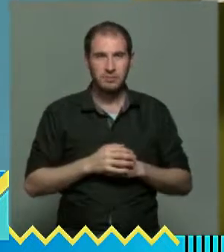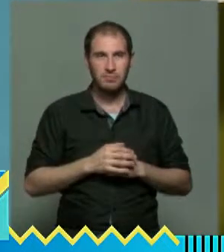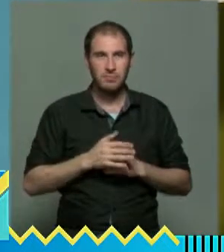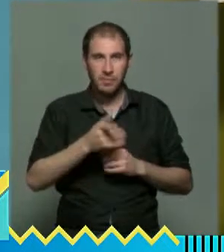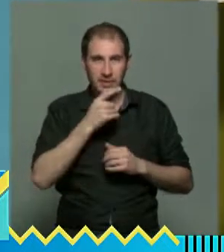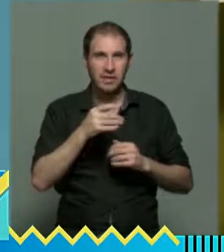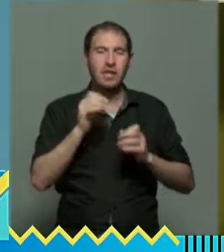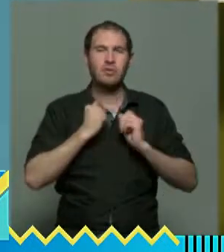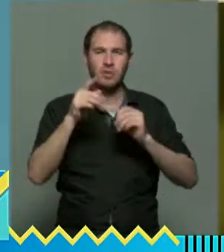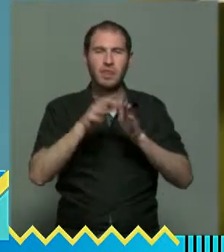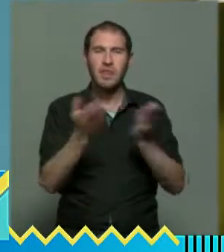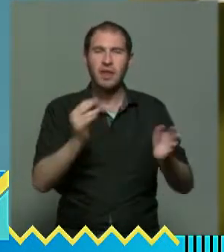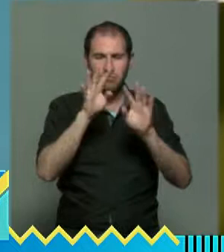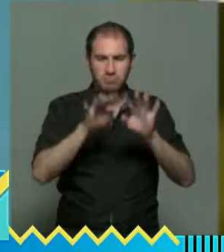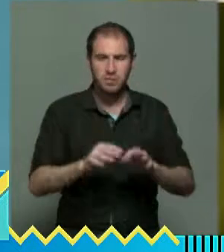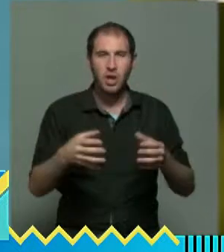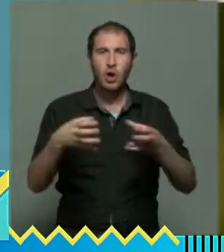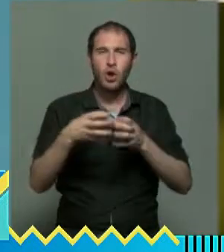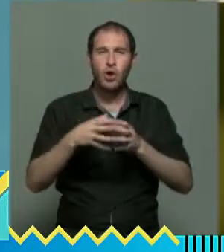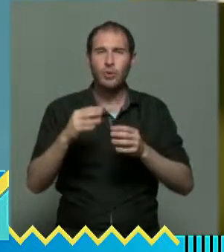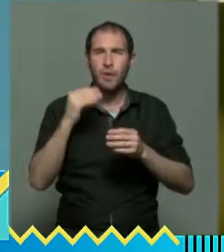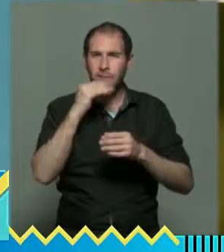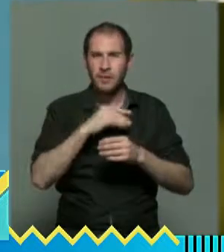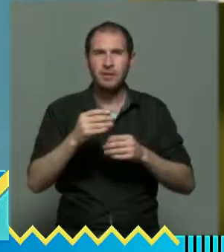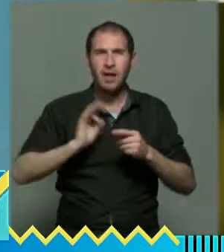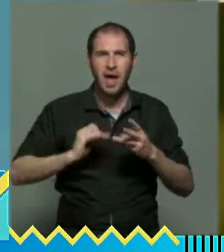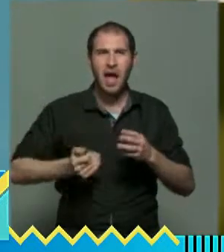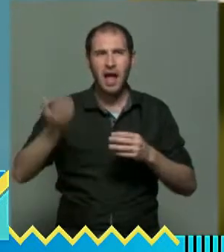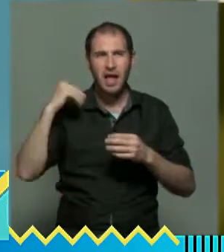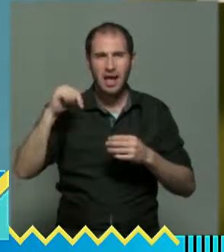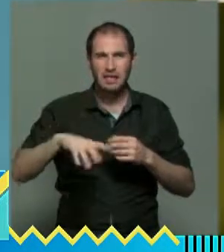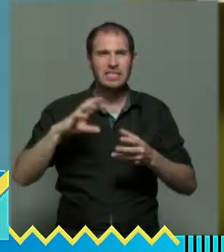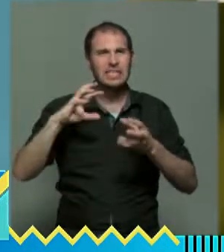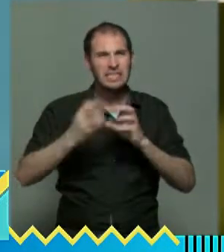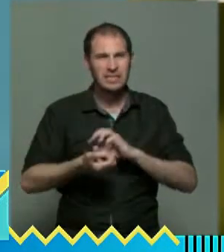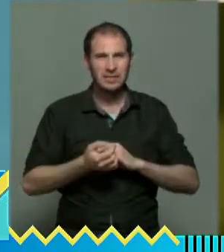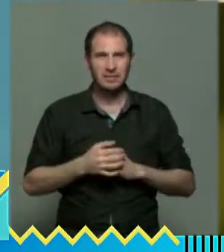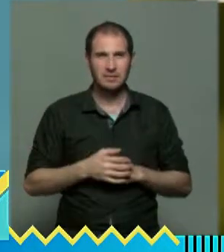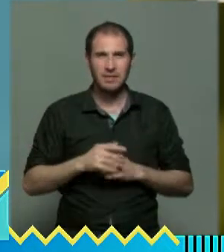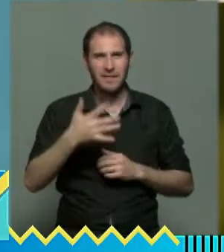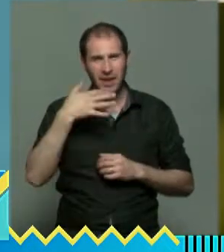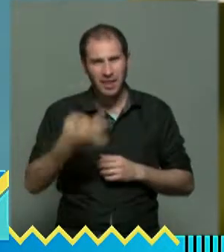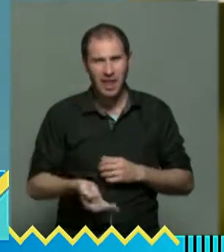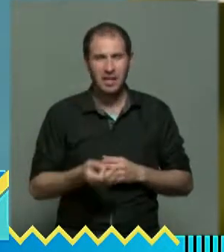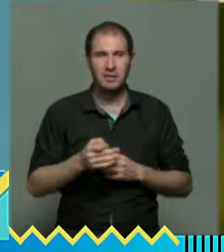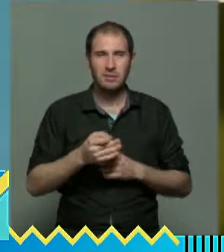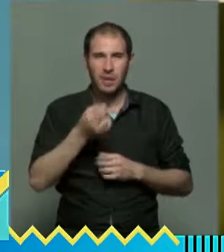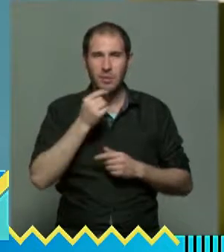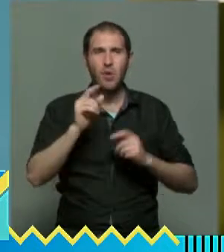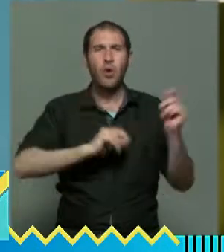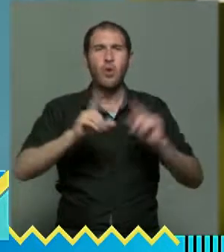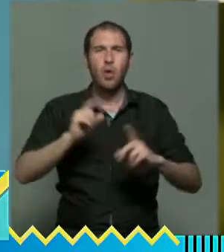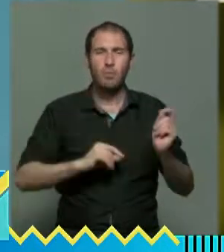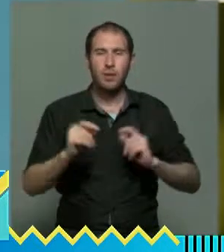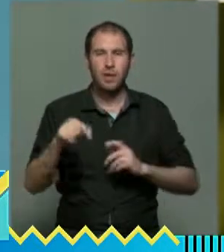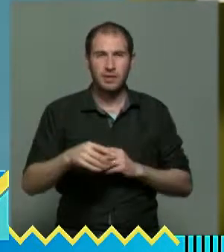algunos artículos periodísticos, de que el sector vitivinícola hace algunos años que ya se encuentra en crisis. ¿Es tan así? ¿Y cuáles son los números que nos pueden